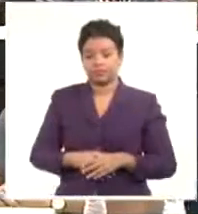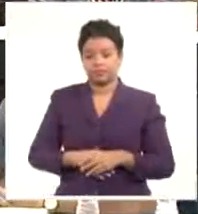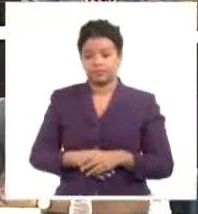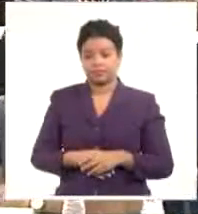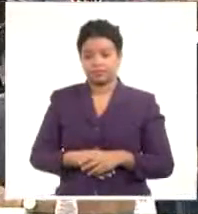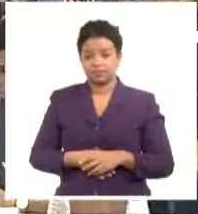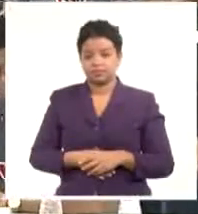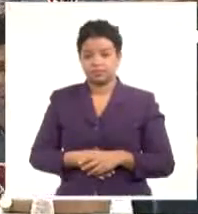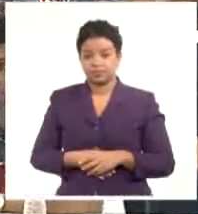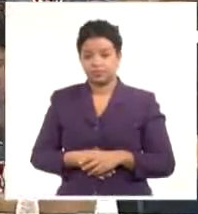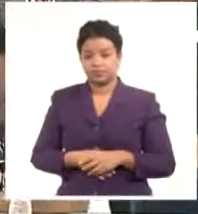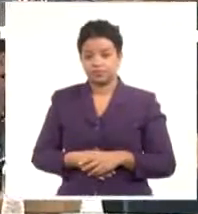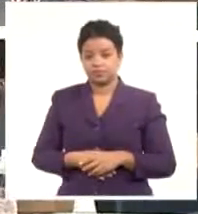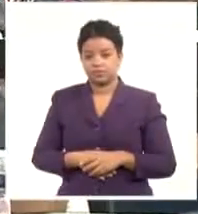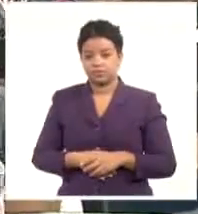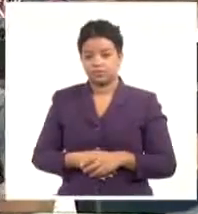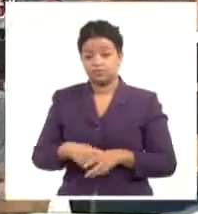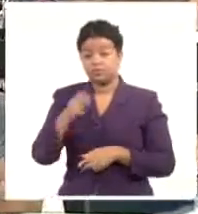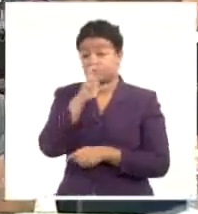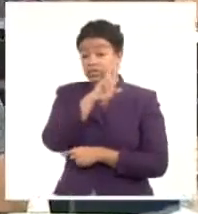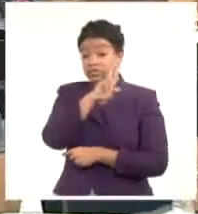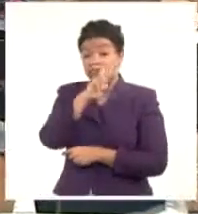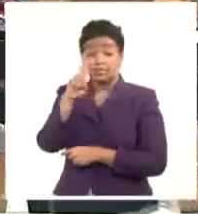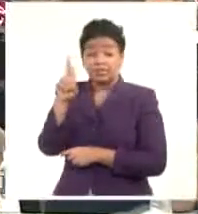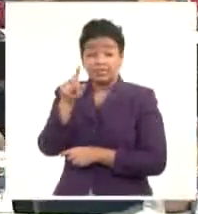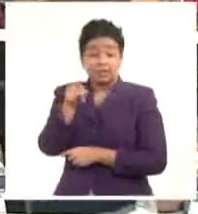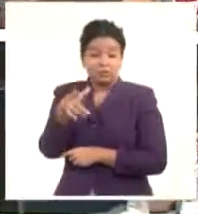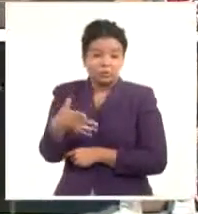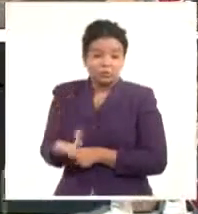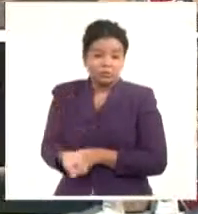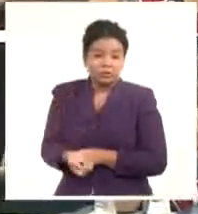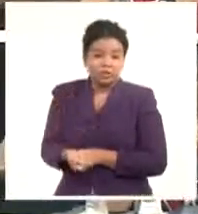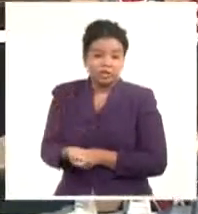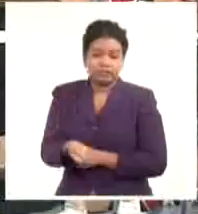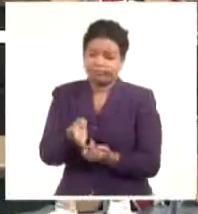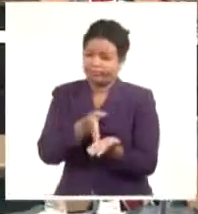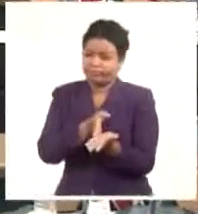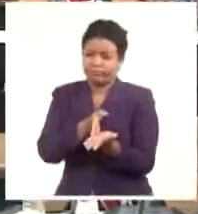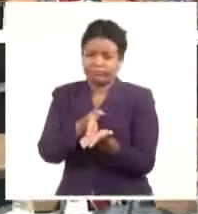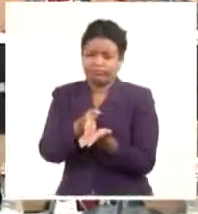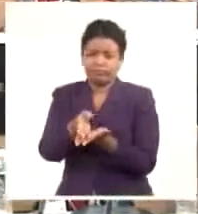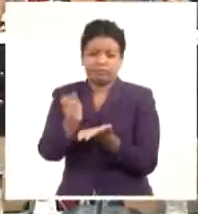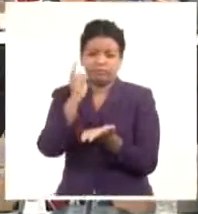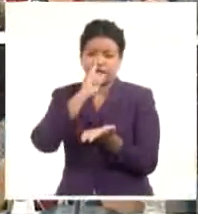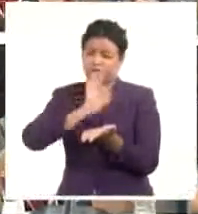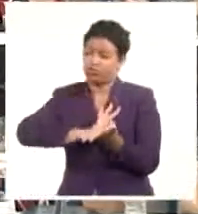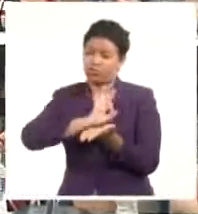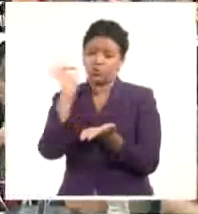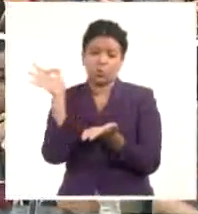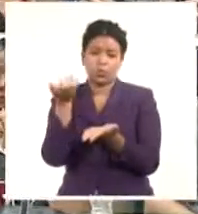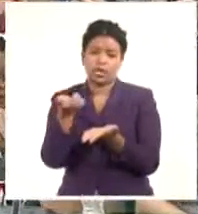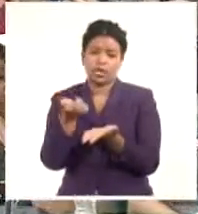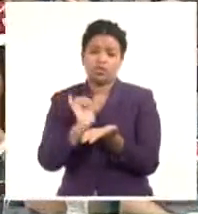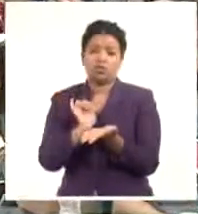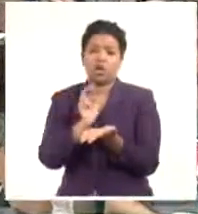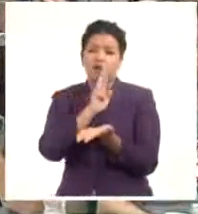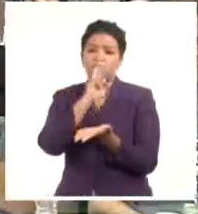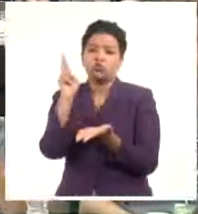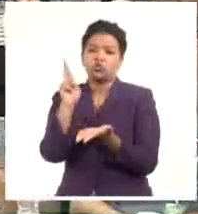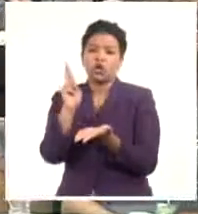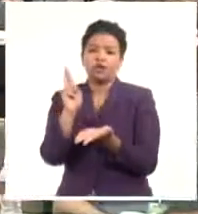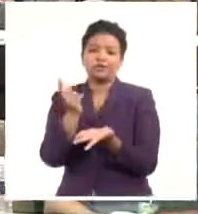abuelos. La revolución es una obra inacabada, que no puede ser tratada como un texto muerto.